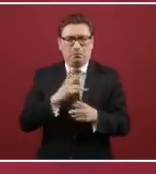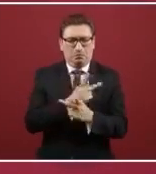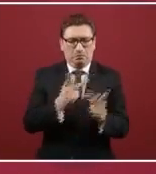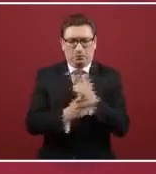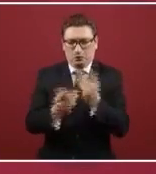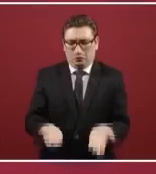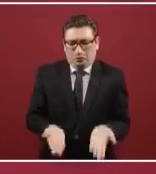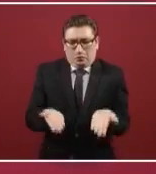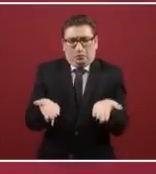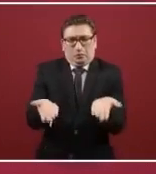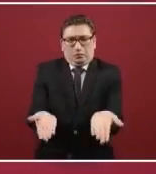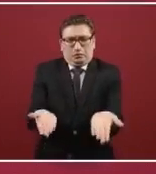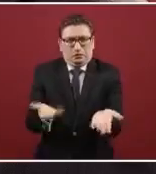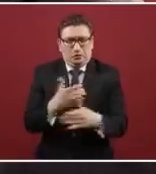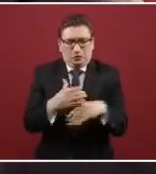para que